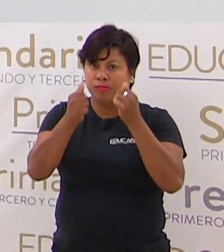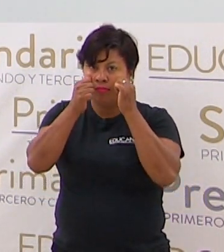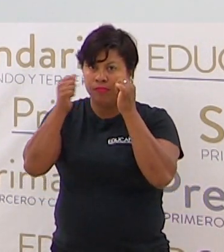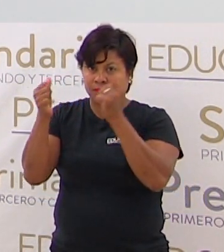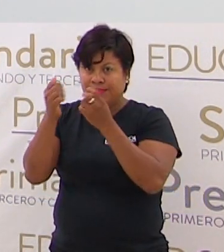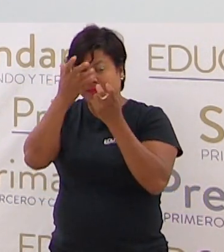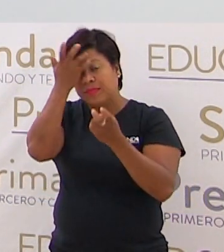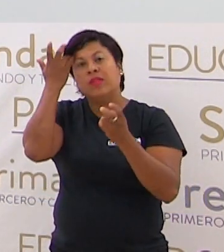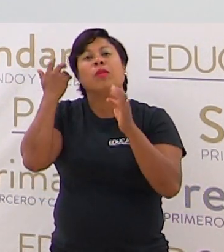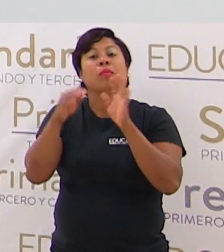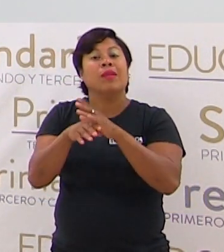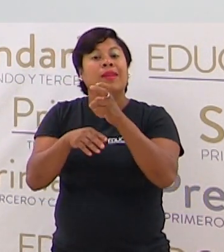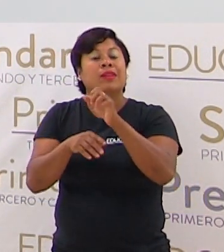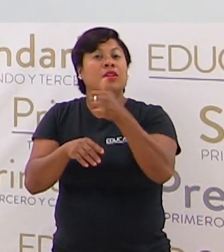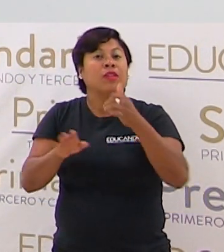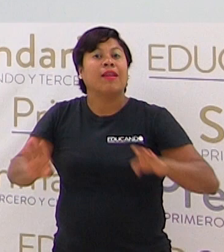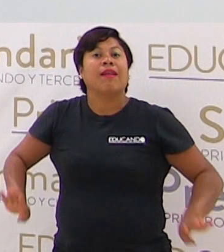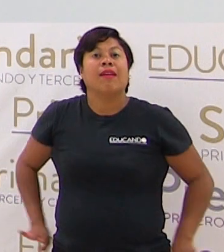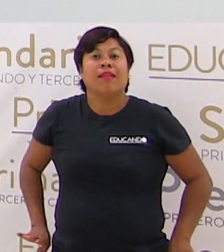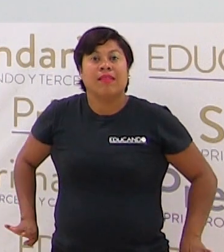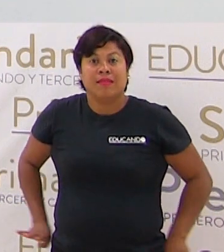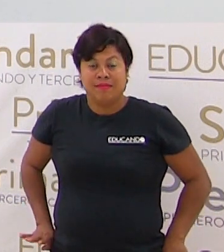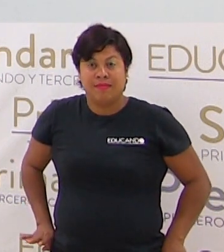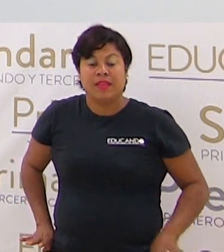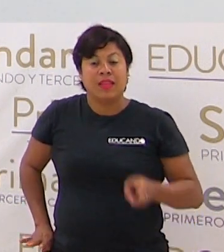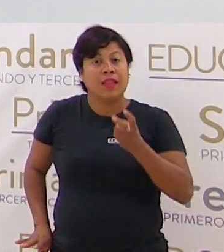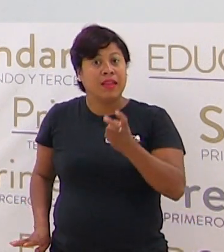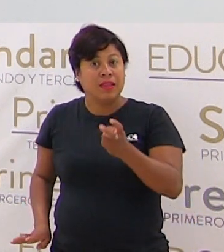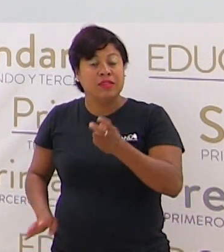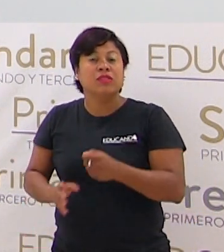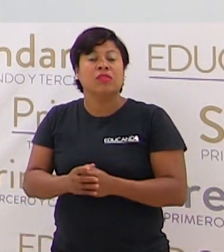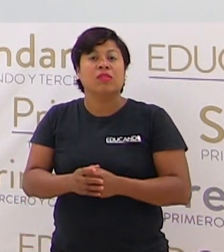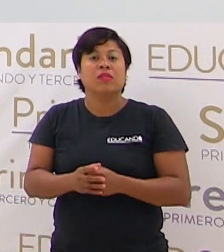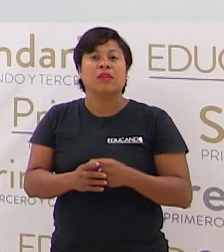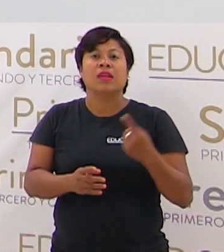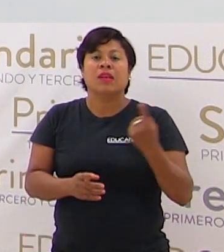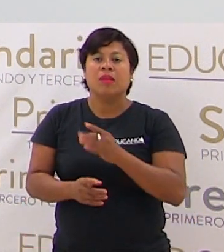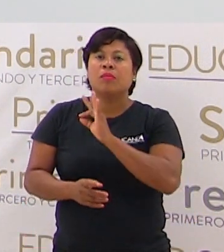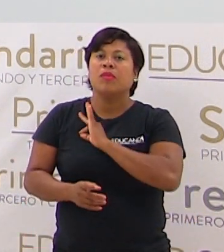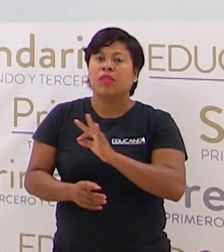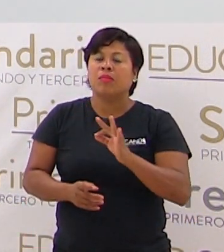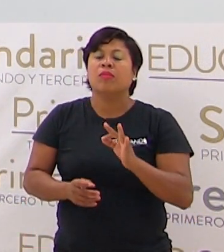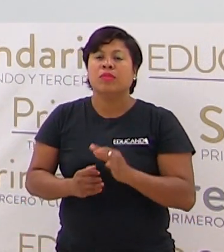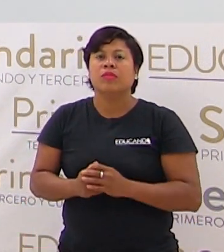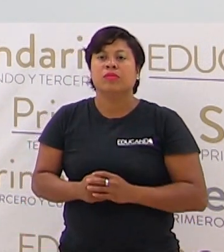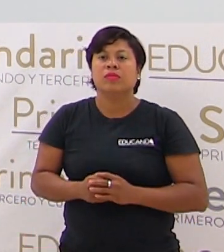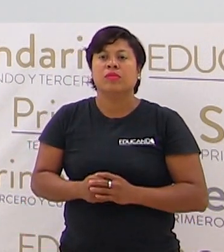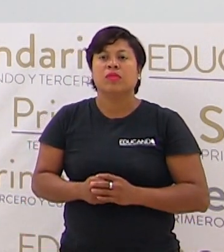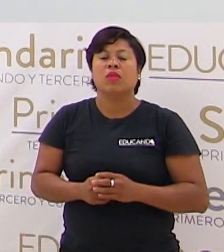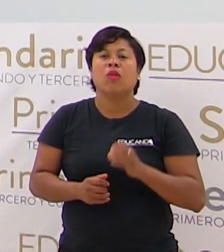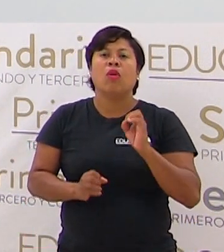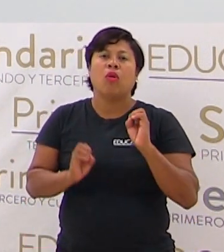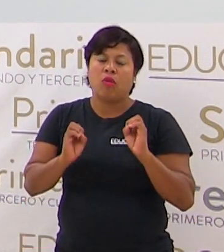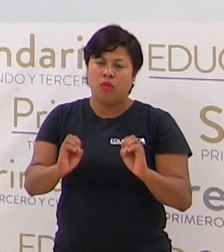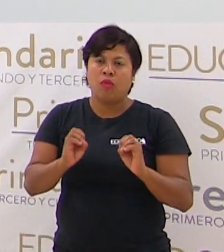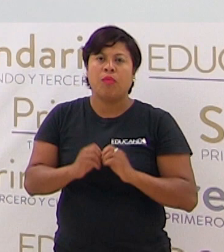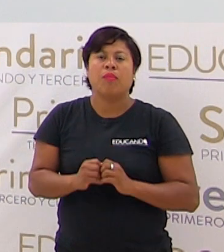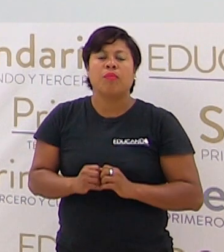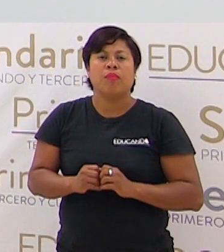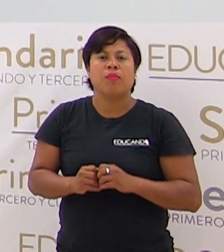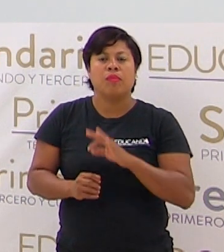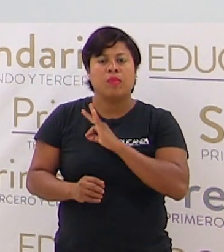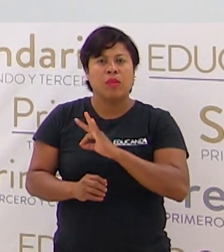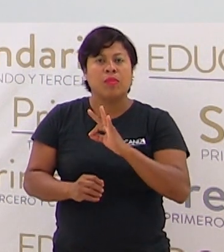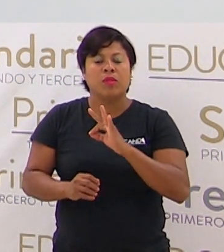Atención con esto porque es otra característica más que nos permite o nos va